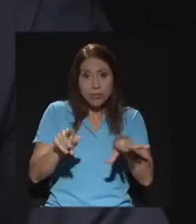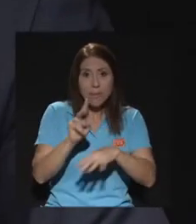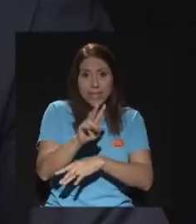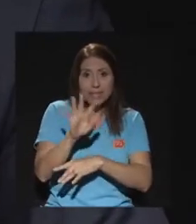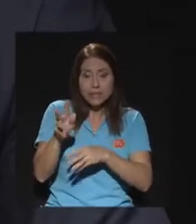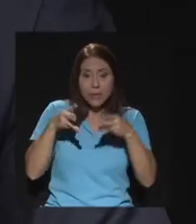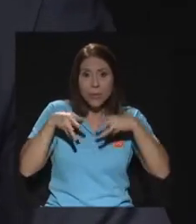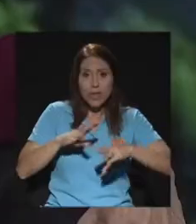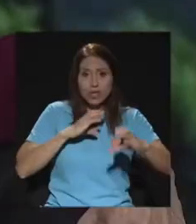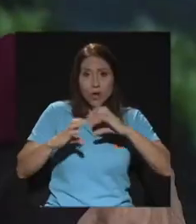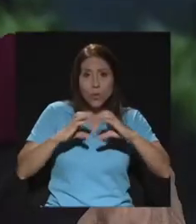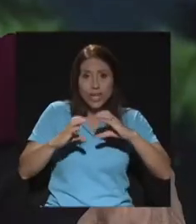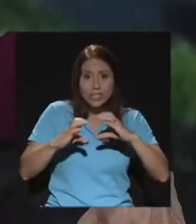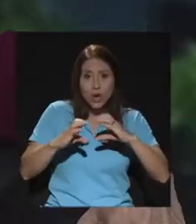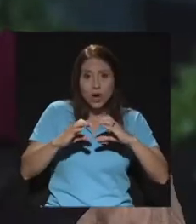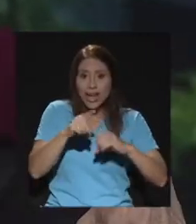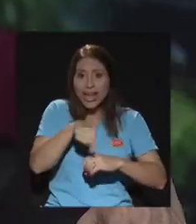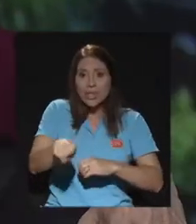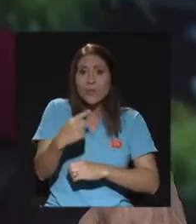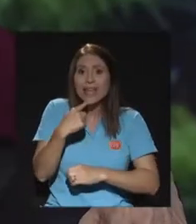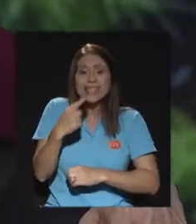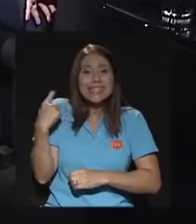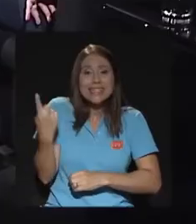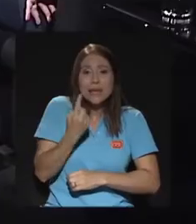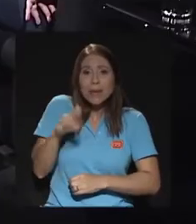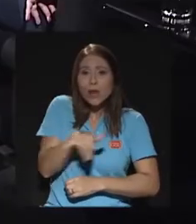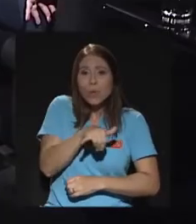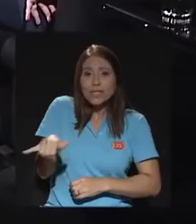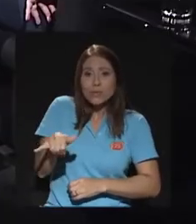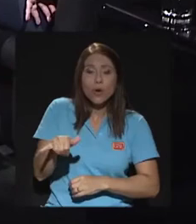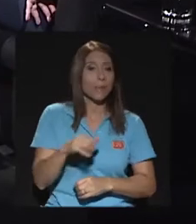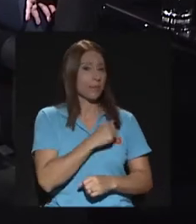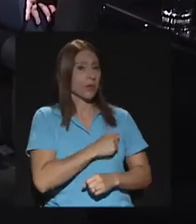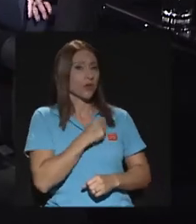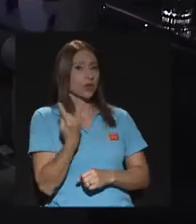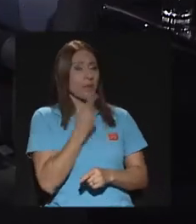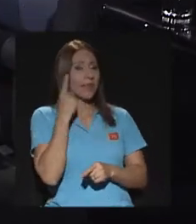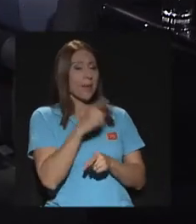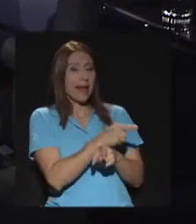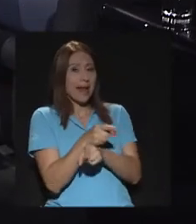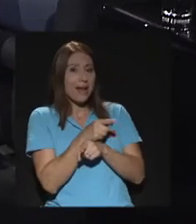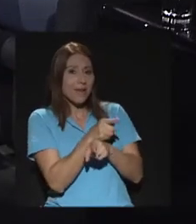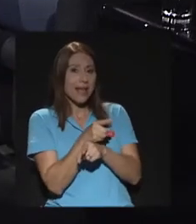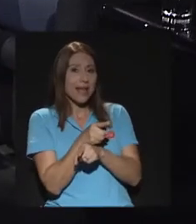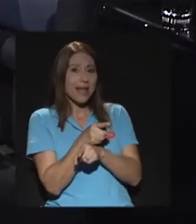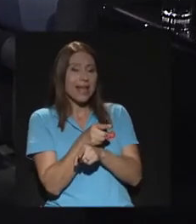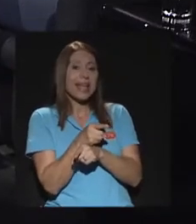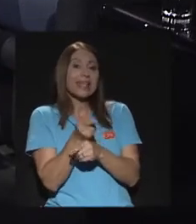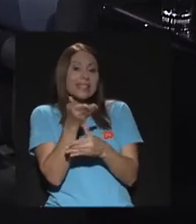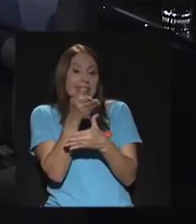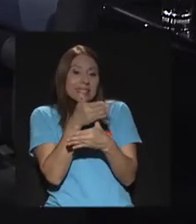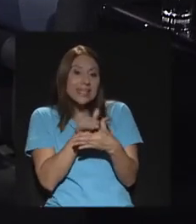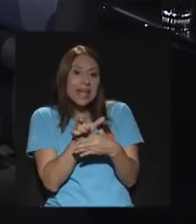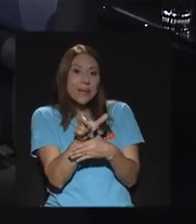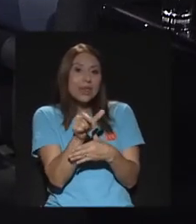decir siempre lo mismo. No, perdón, solo para corregirte, el segmento móvil es uno por frecuencia de 6 megahercios. O